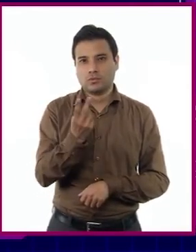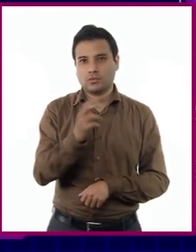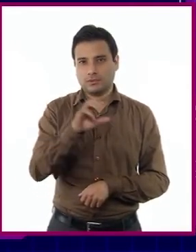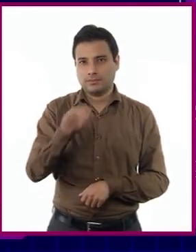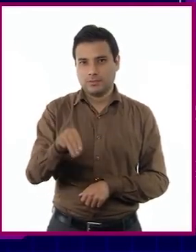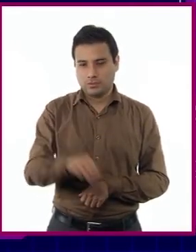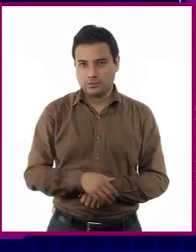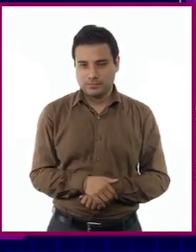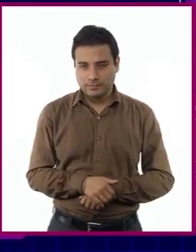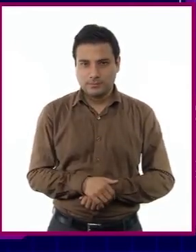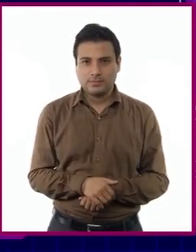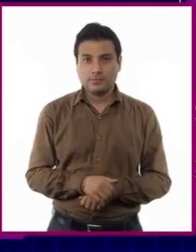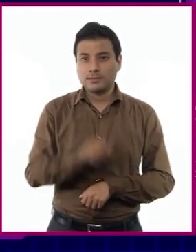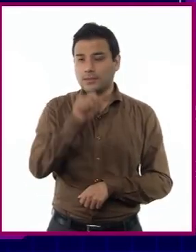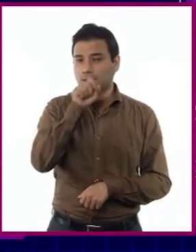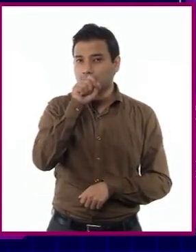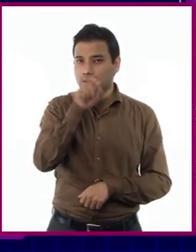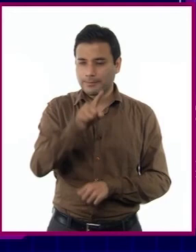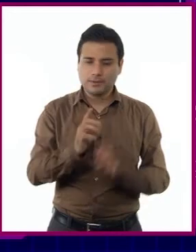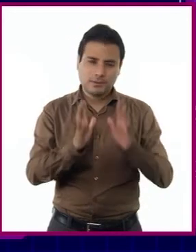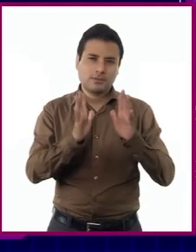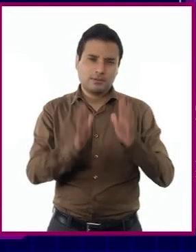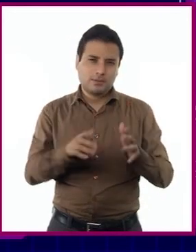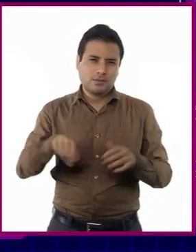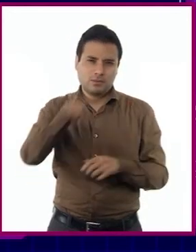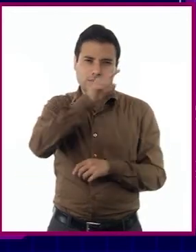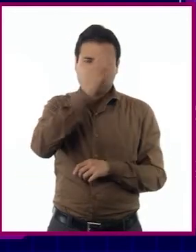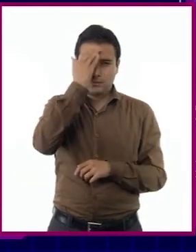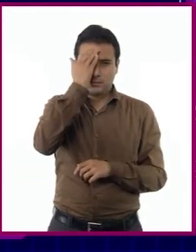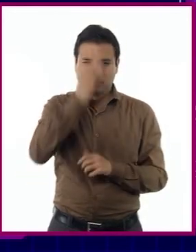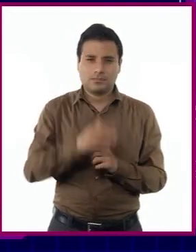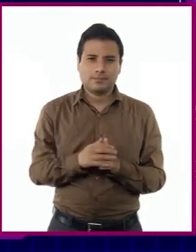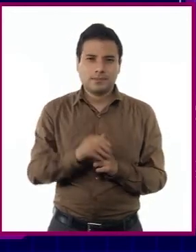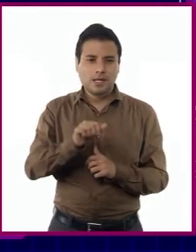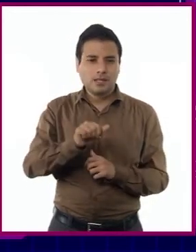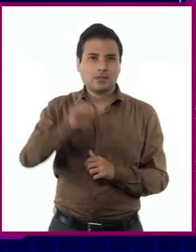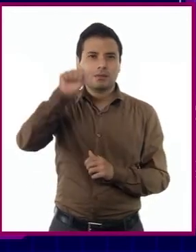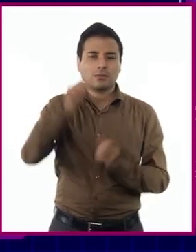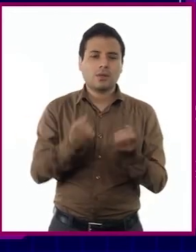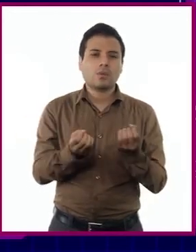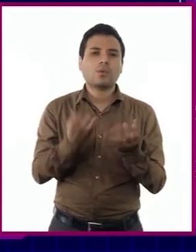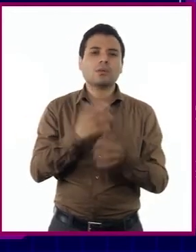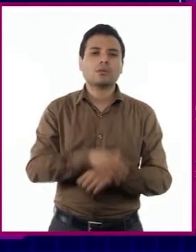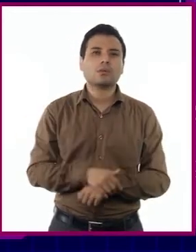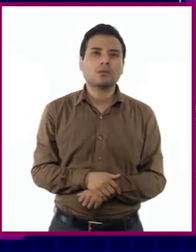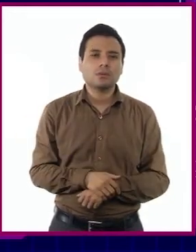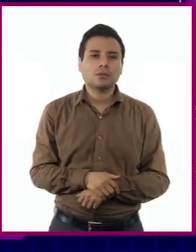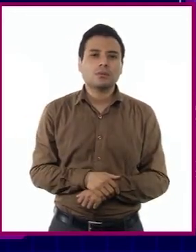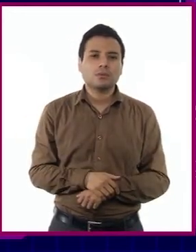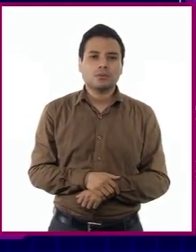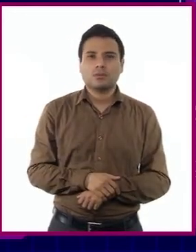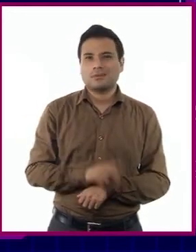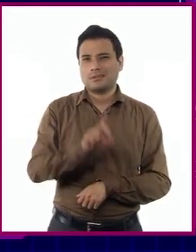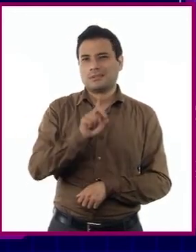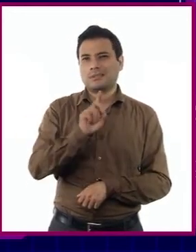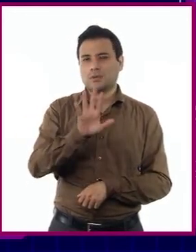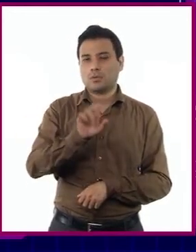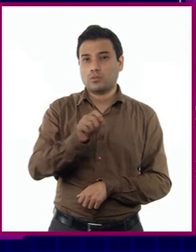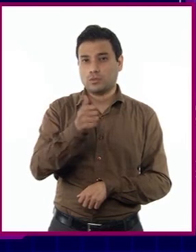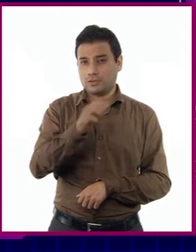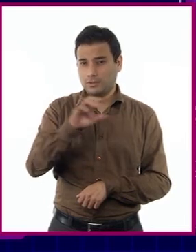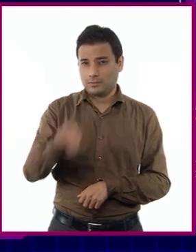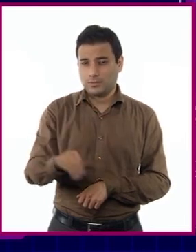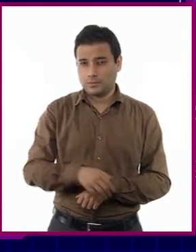también se sabe que el valor de la altura del cilindro es 35 puntos 6 centímetros